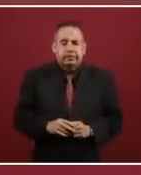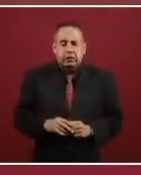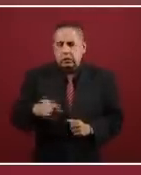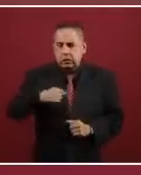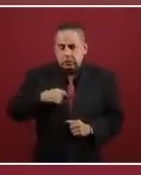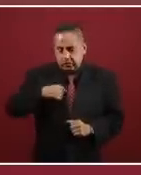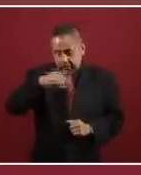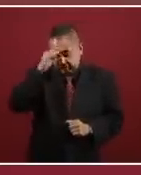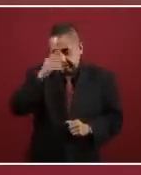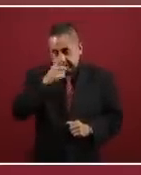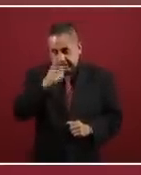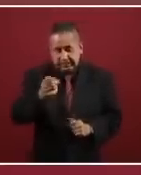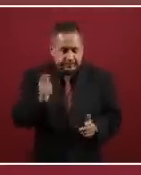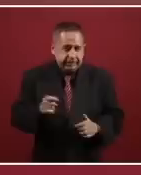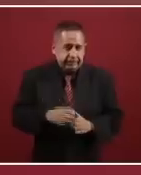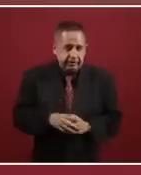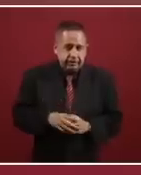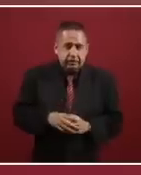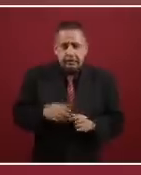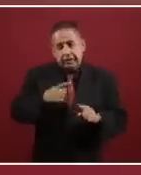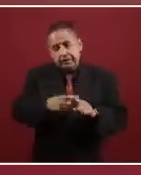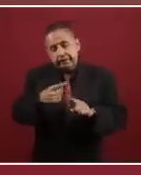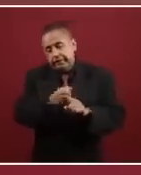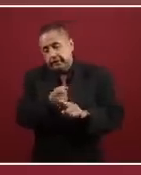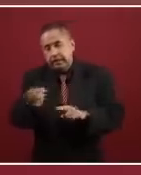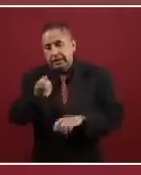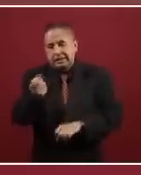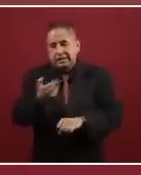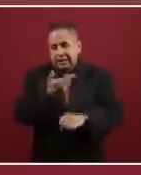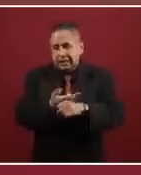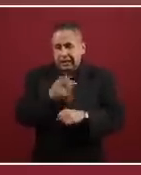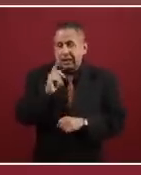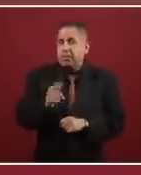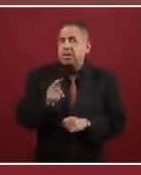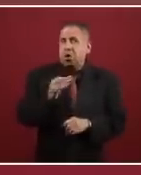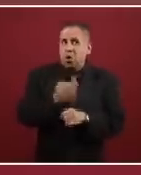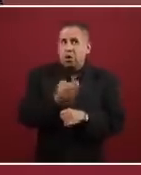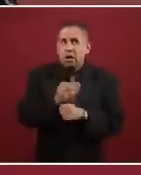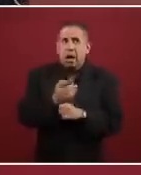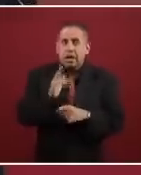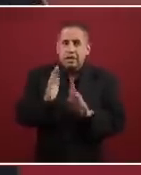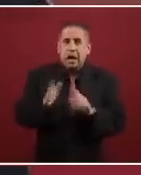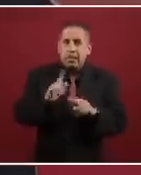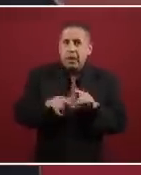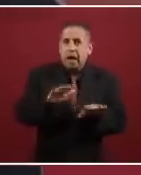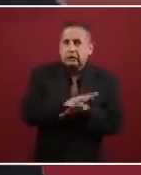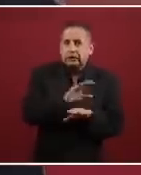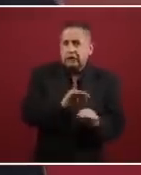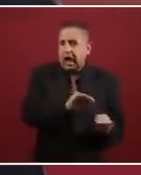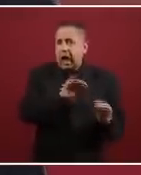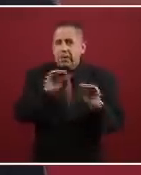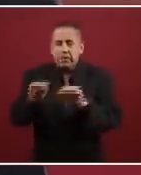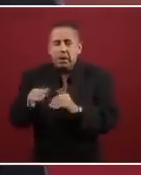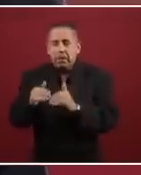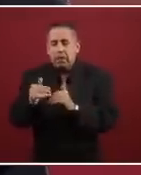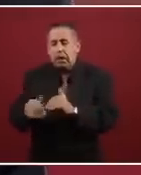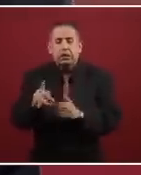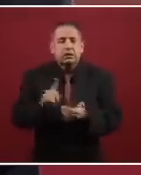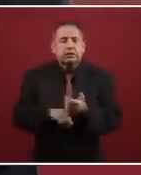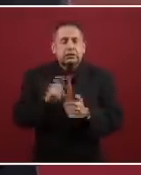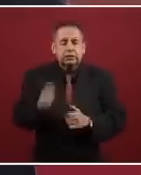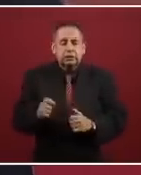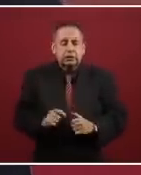Yo diría que de todas las secretarías, la que más ha avanzado es la